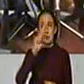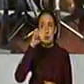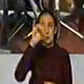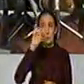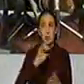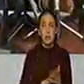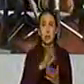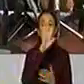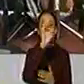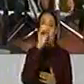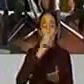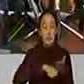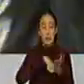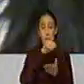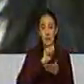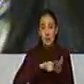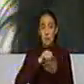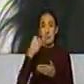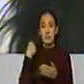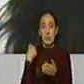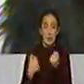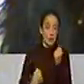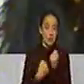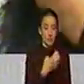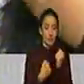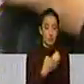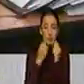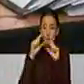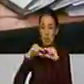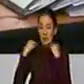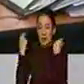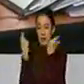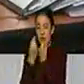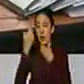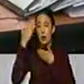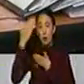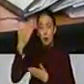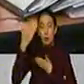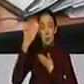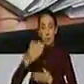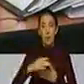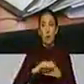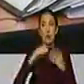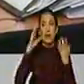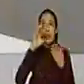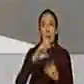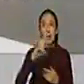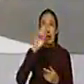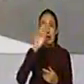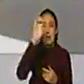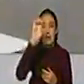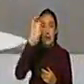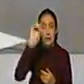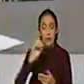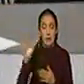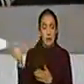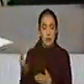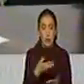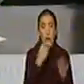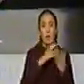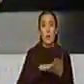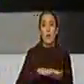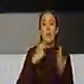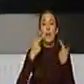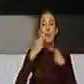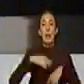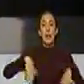50 firmas de respaldo, en su mayoría de legisladores de Creo, Alianza País y del BADI. Según dicen quienes apoyan este juicio político, existen dudas sobre el